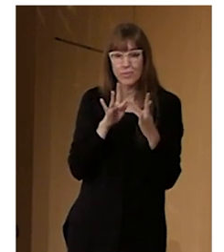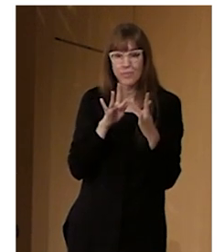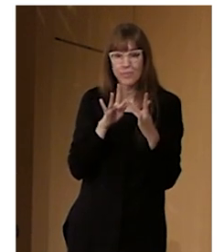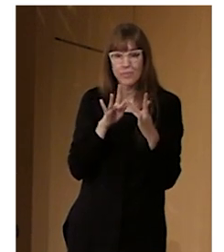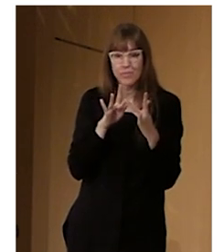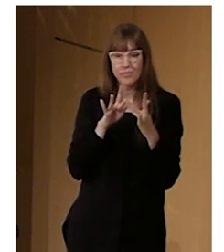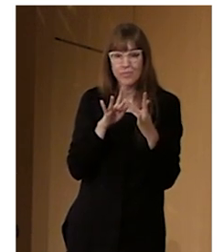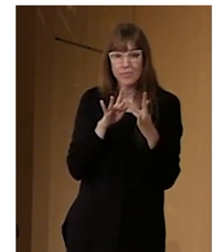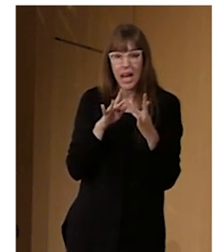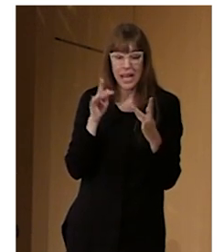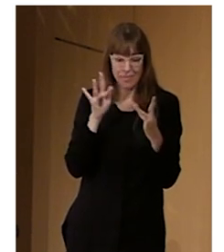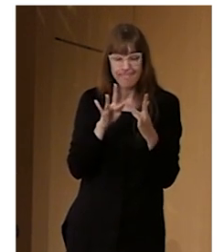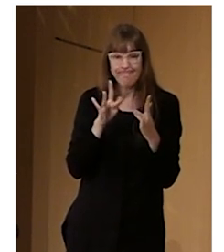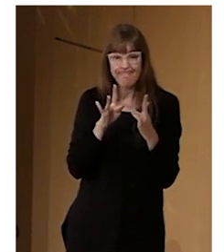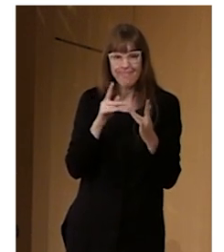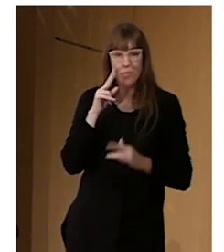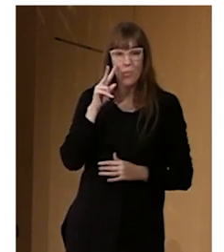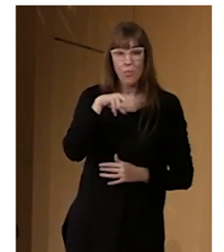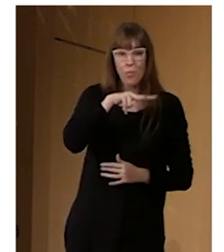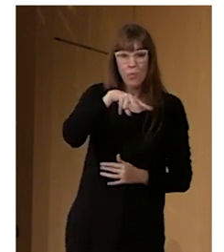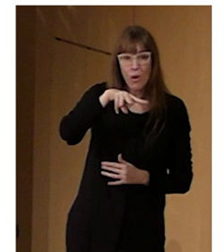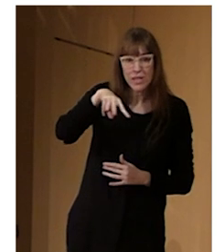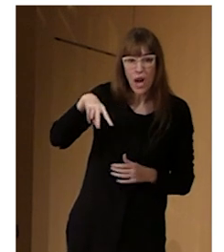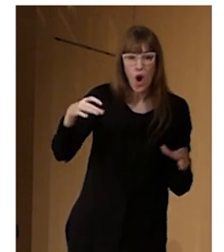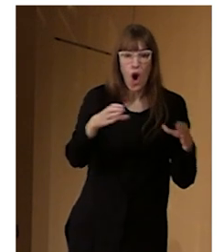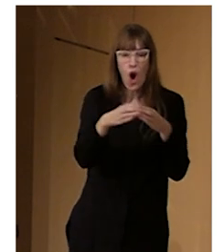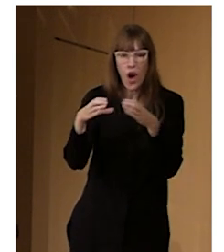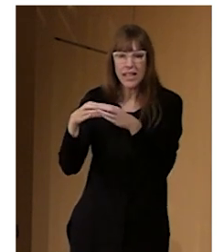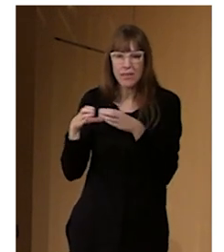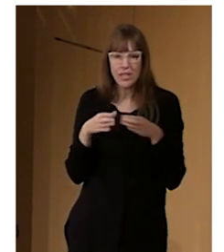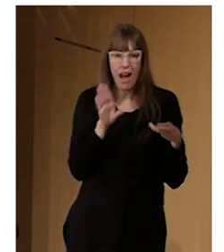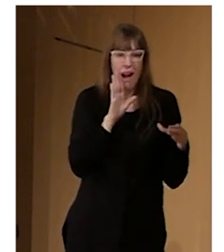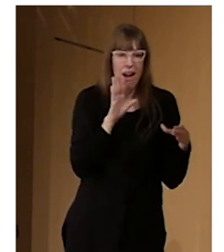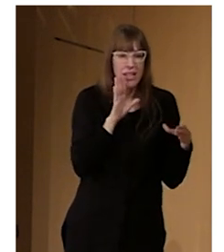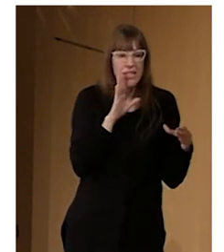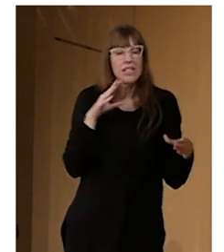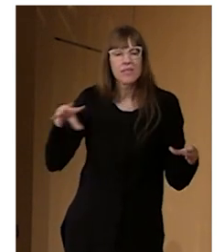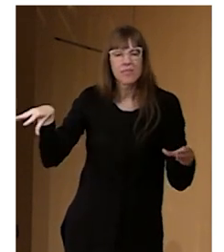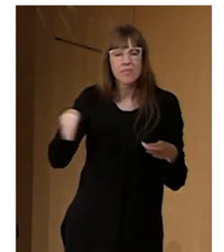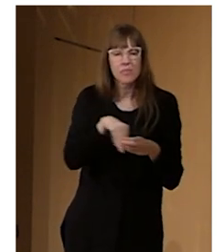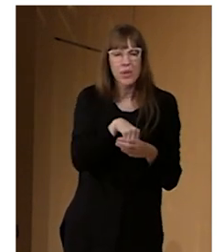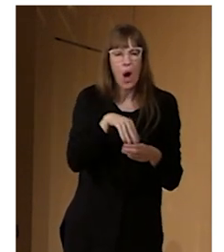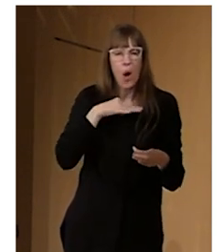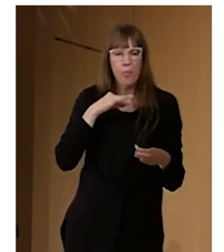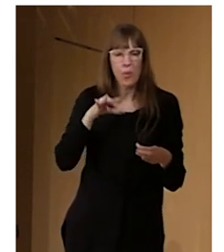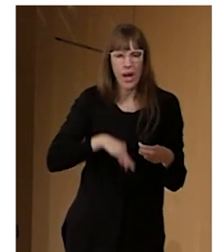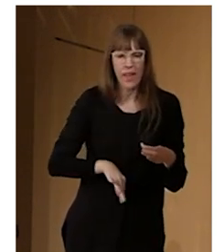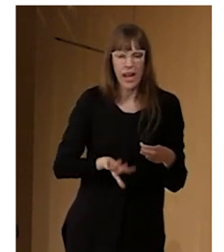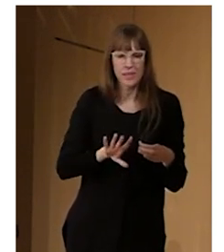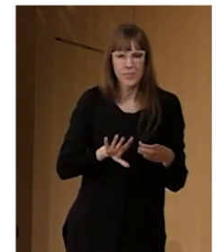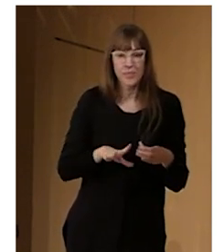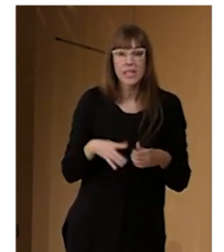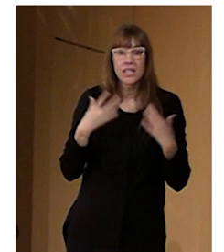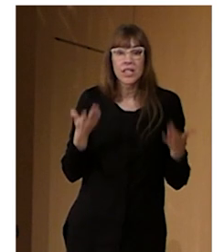eh Busca que esos colectivos entren dentro no que no estén fuera como han estado durante mucho tiempo sino que estén eh dentro no entonces